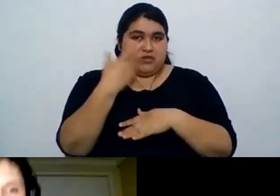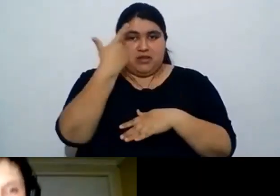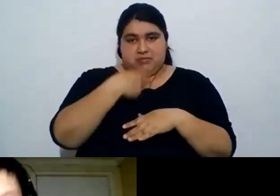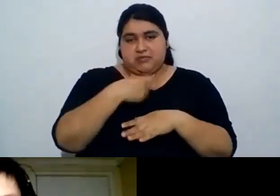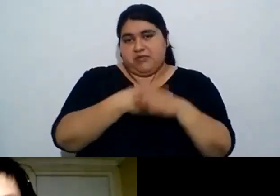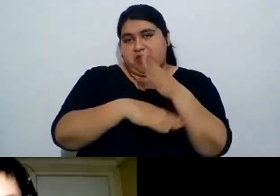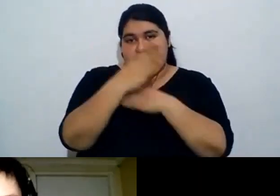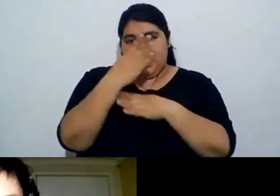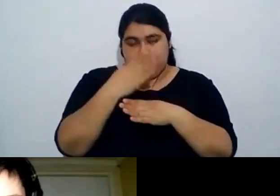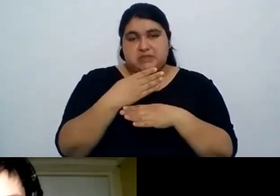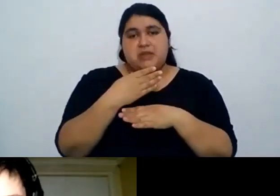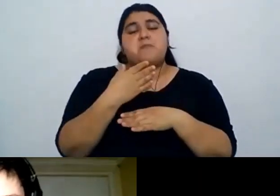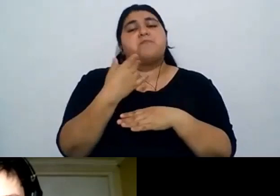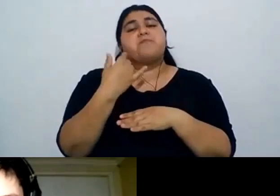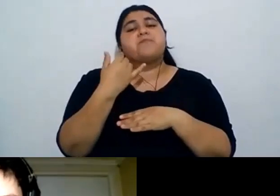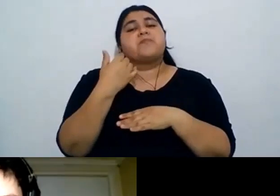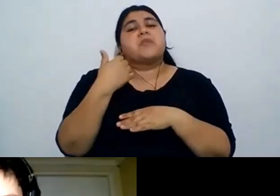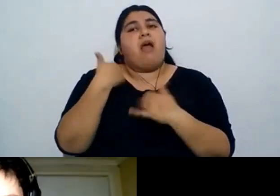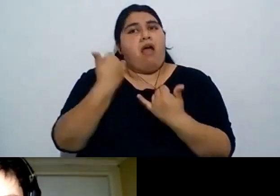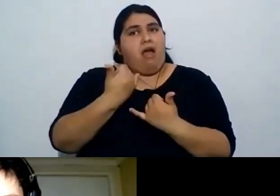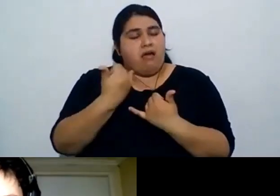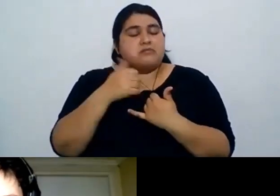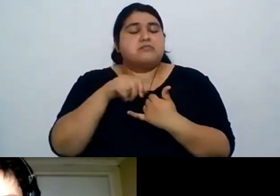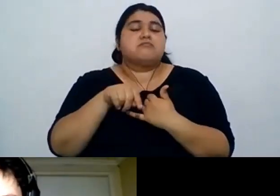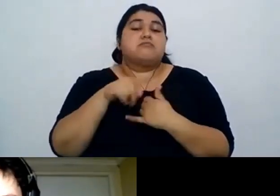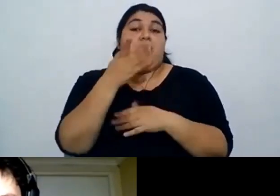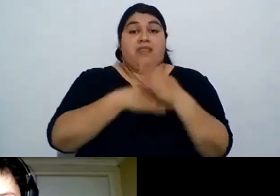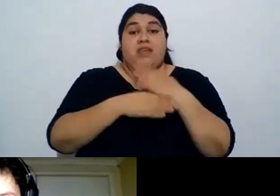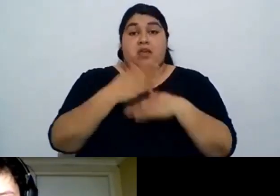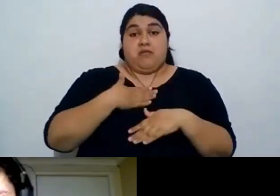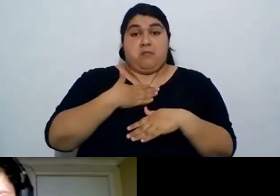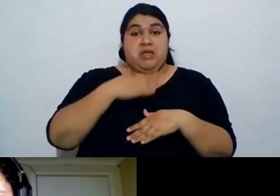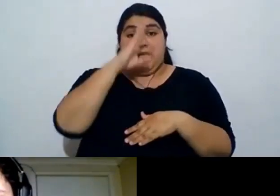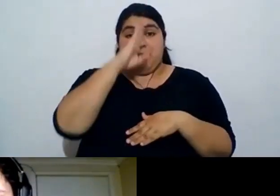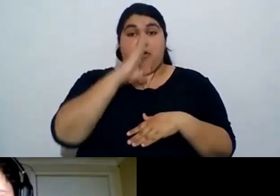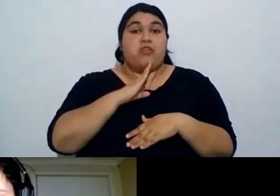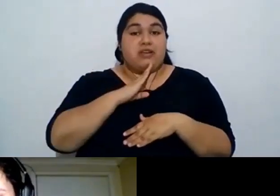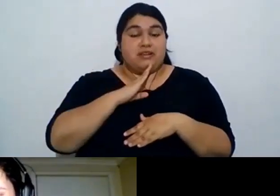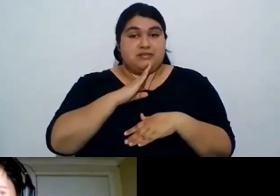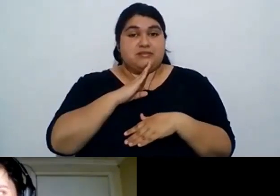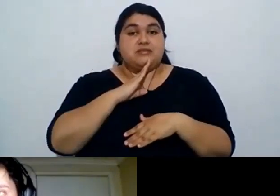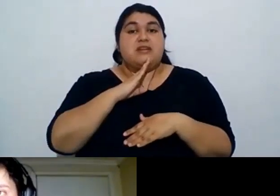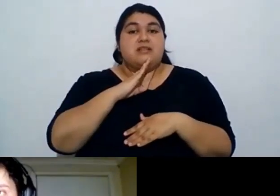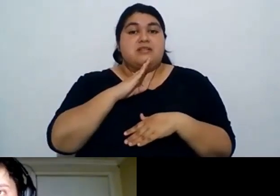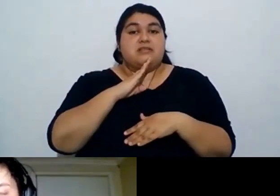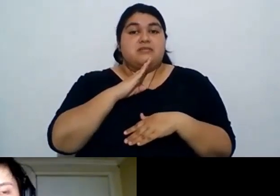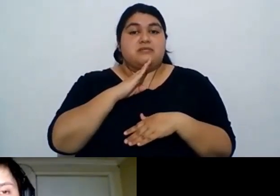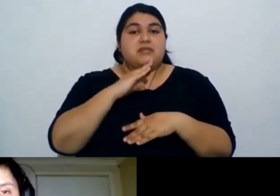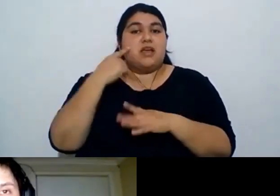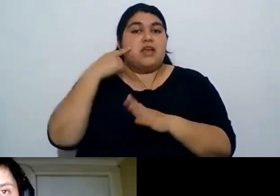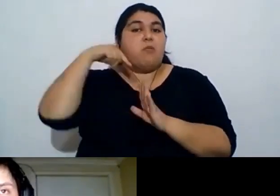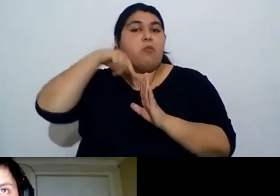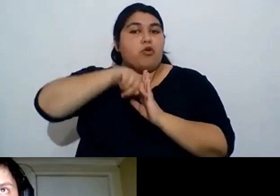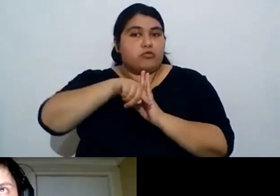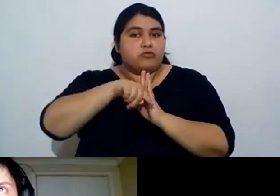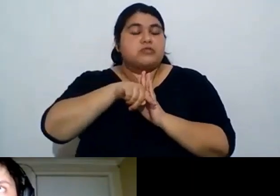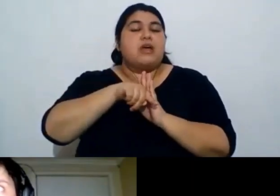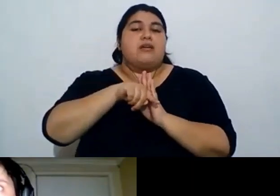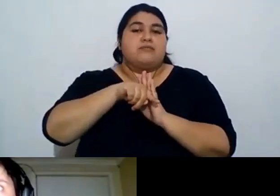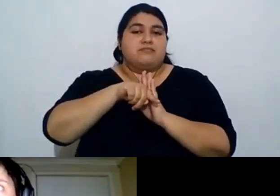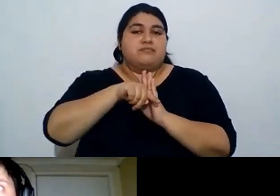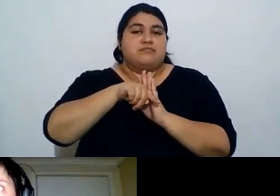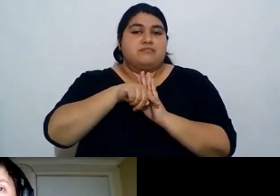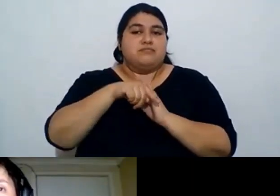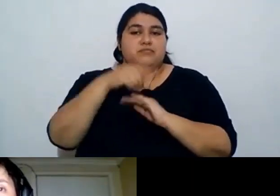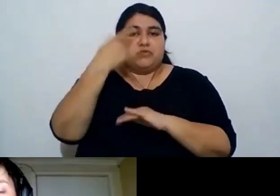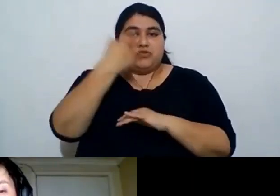de discapacidad. Mi discapacidad es hipoacusia neurosensorial bilateral profunda y severa. Soy usuario de